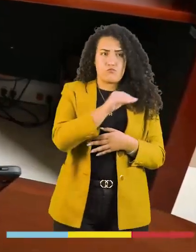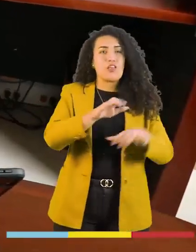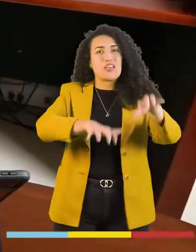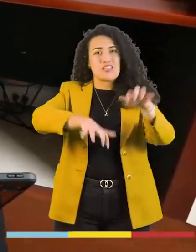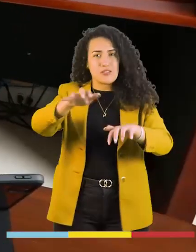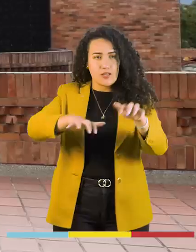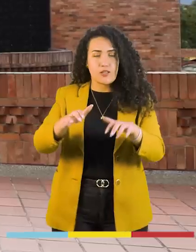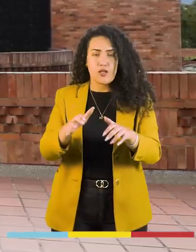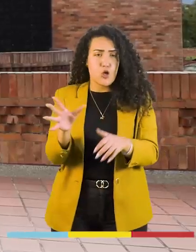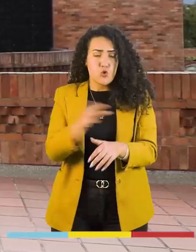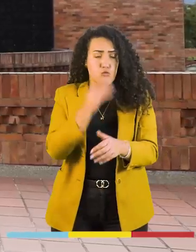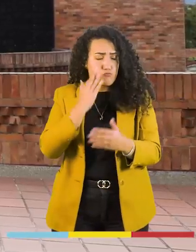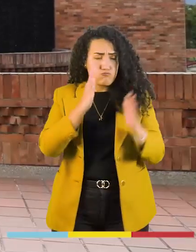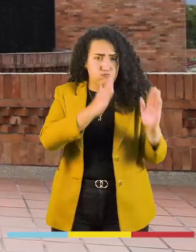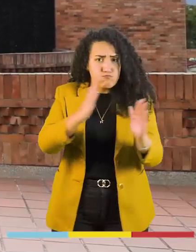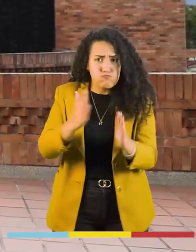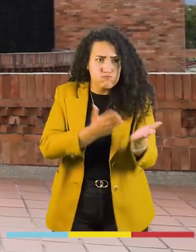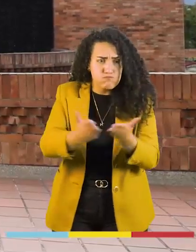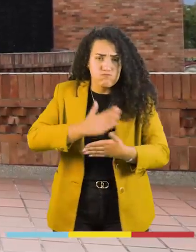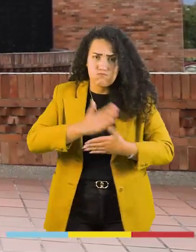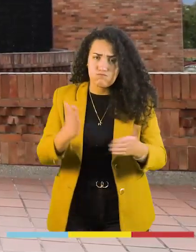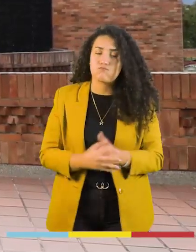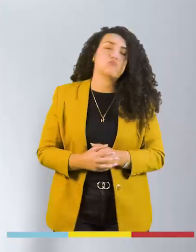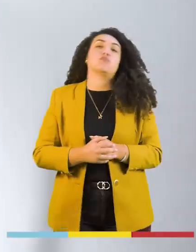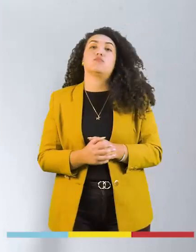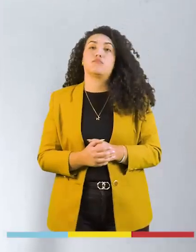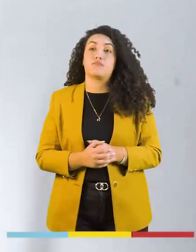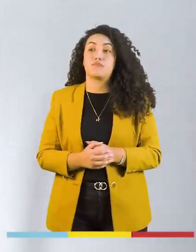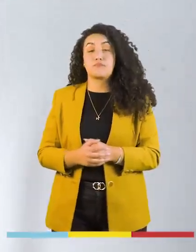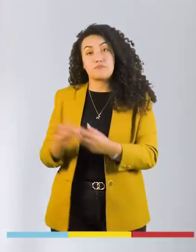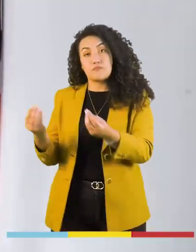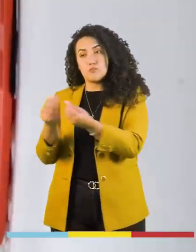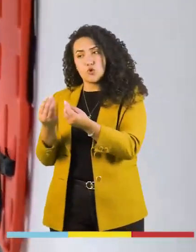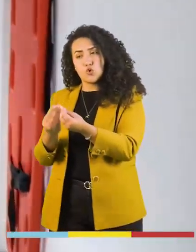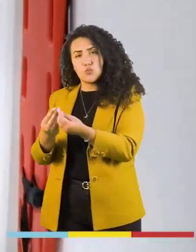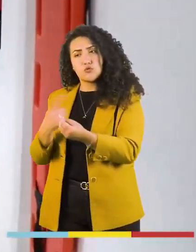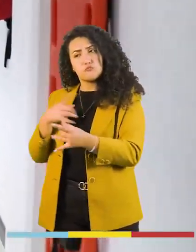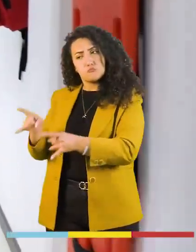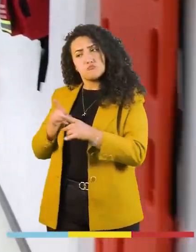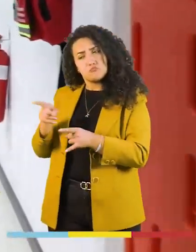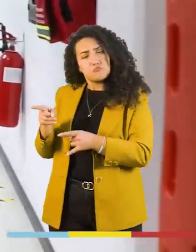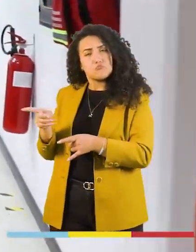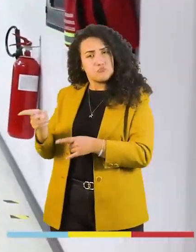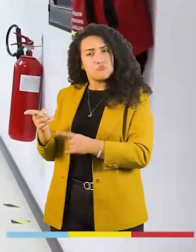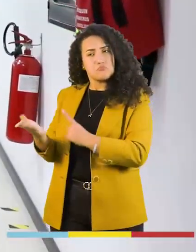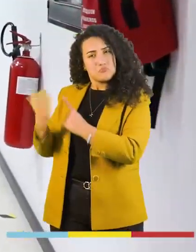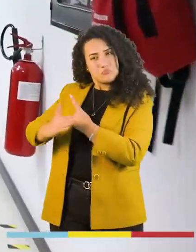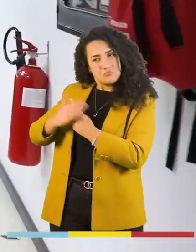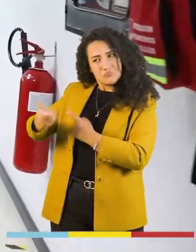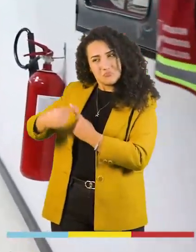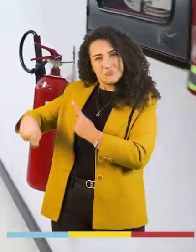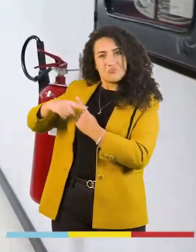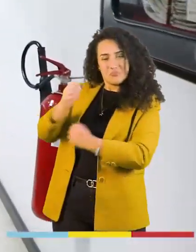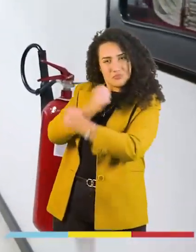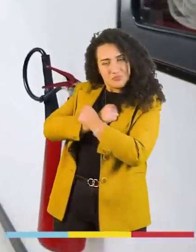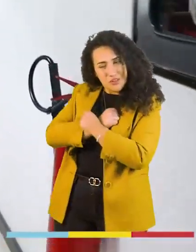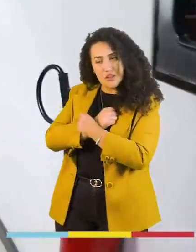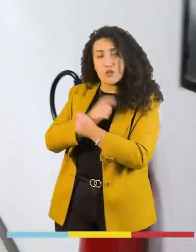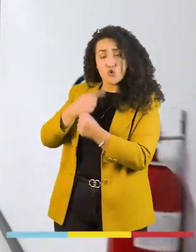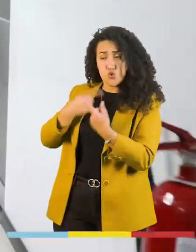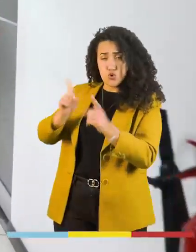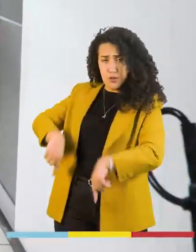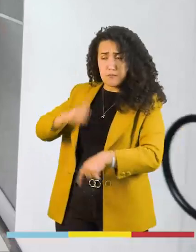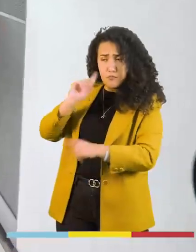hijos de la cuna de la provincia del Río Negro. Mis compañeros, yo siento que me quieren mucho, que me